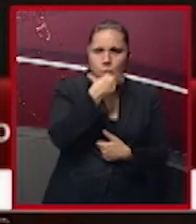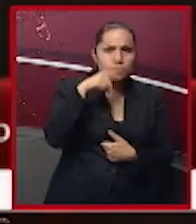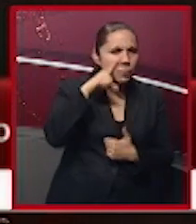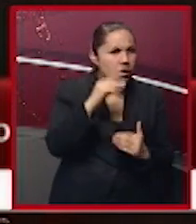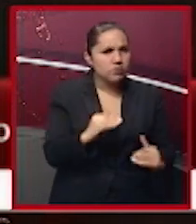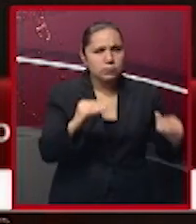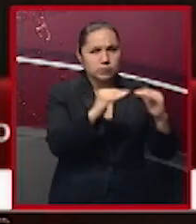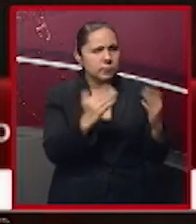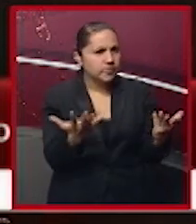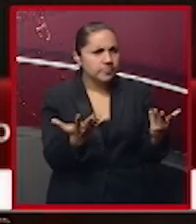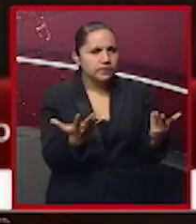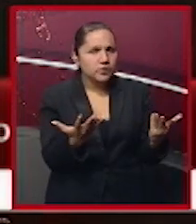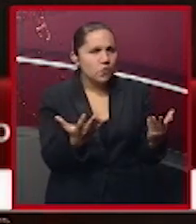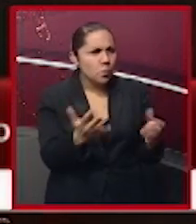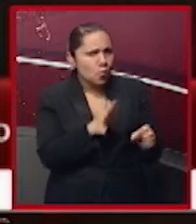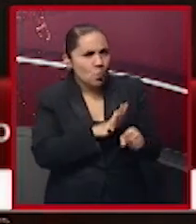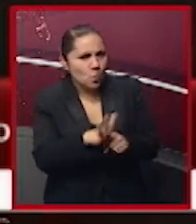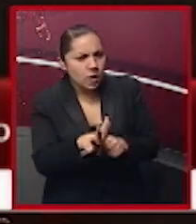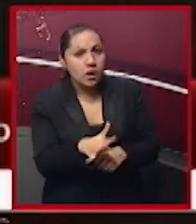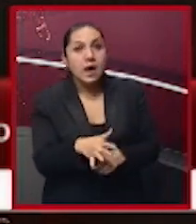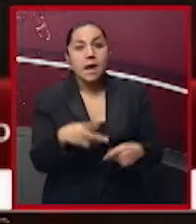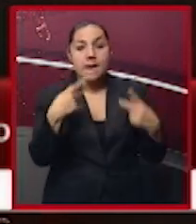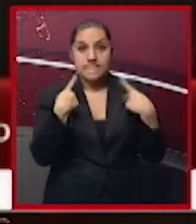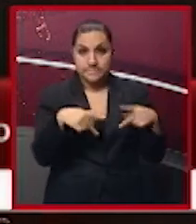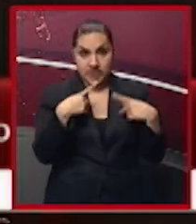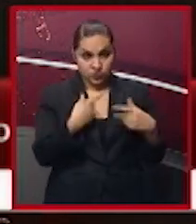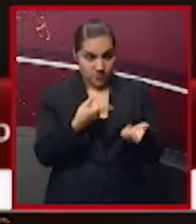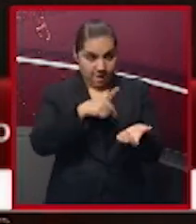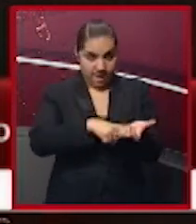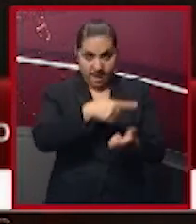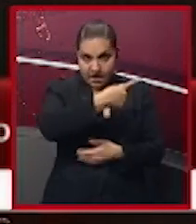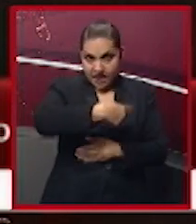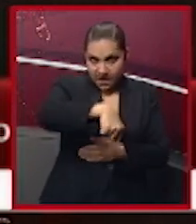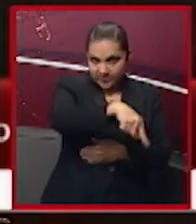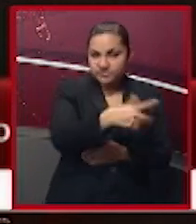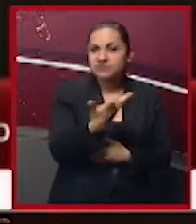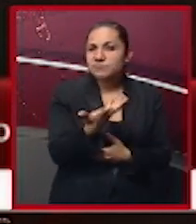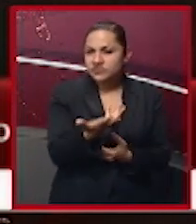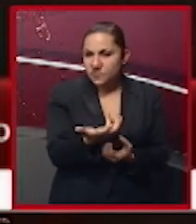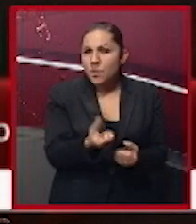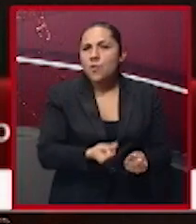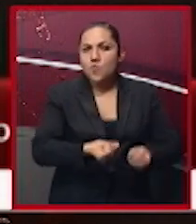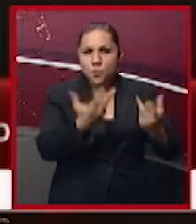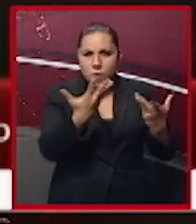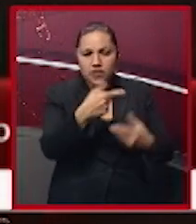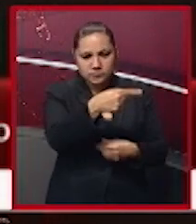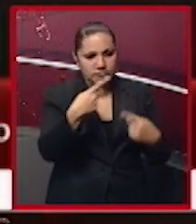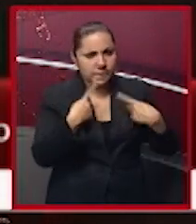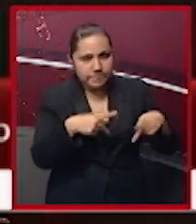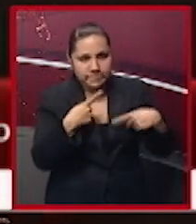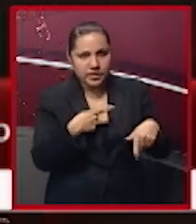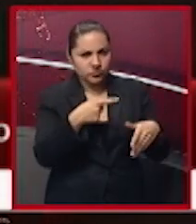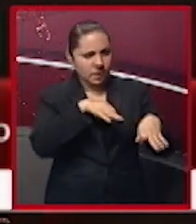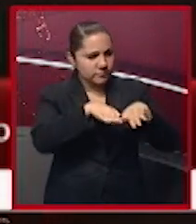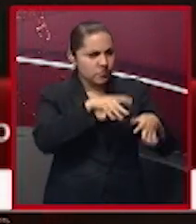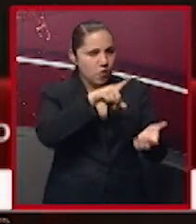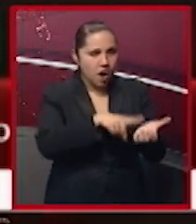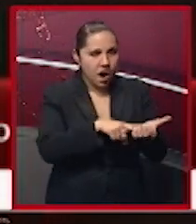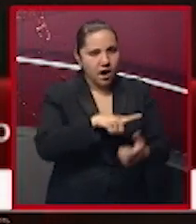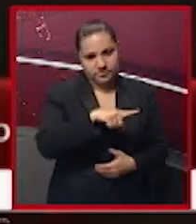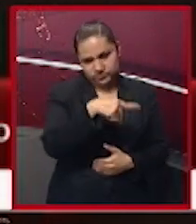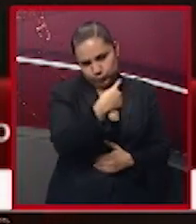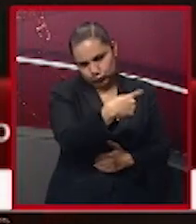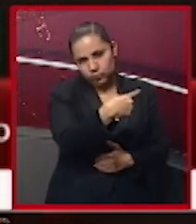¿cuántos funcionarios han sido acusados y o procesados por delitos o faltas de